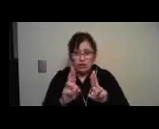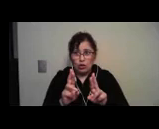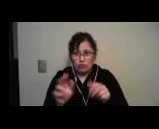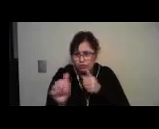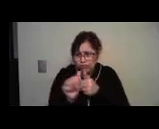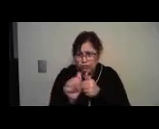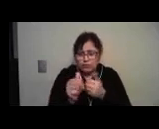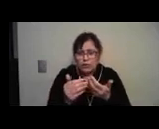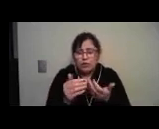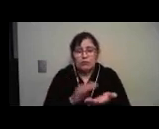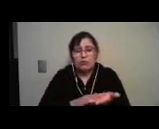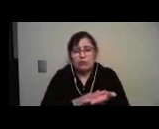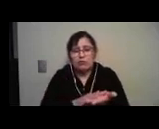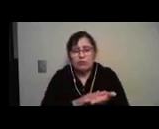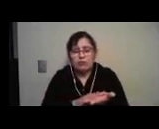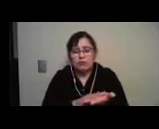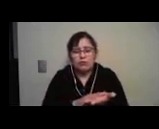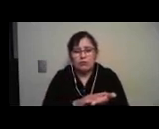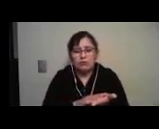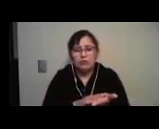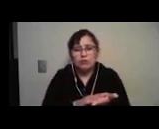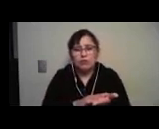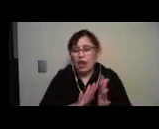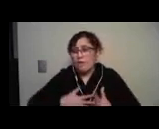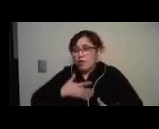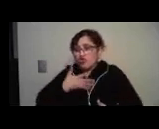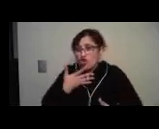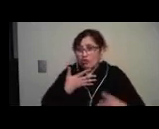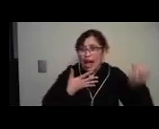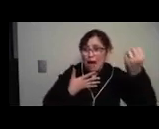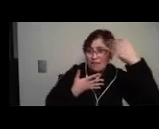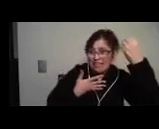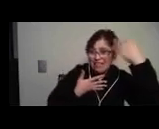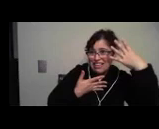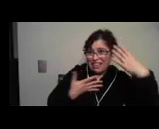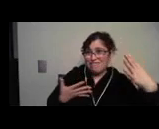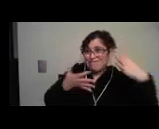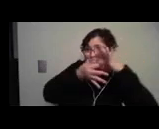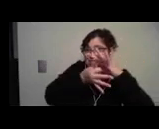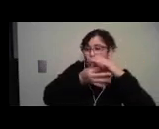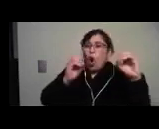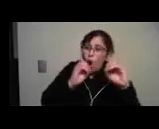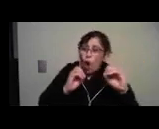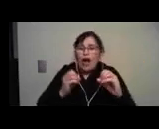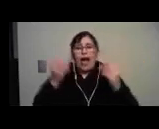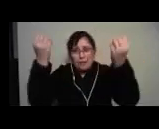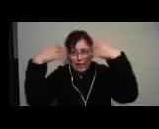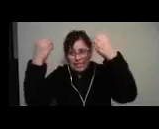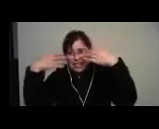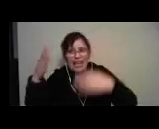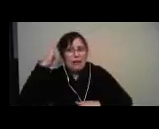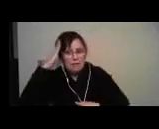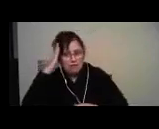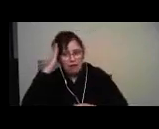entre um, emociones y aprendizaje, o emociones y memoria, ¿ya? Y que en el